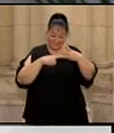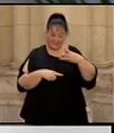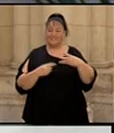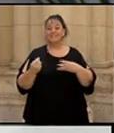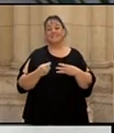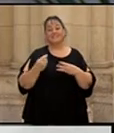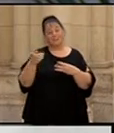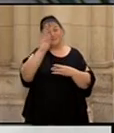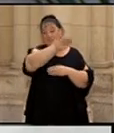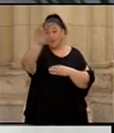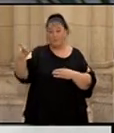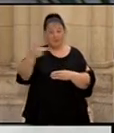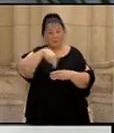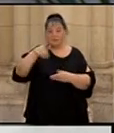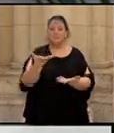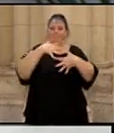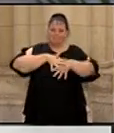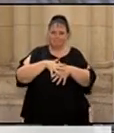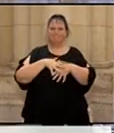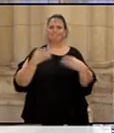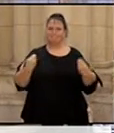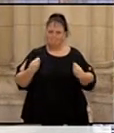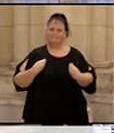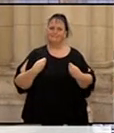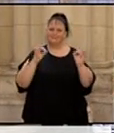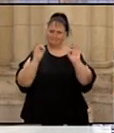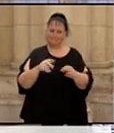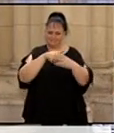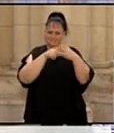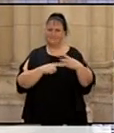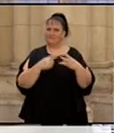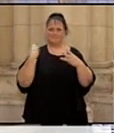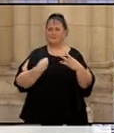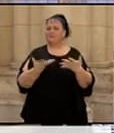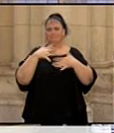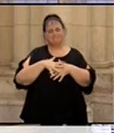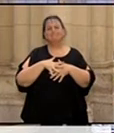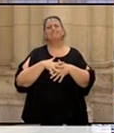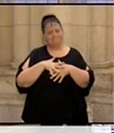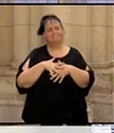os invito a tener y a vivir, son precisamente estos tres. Sí,